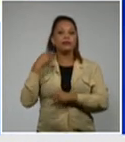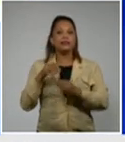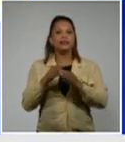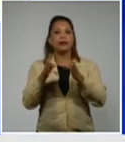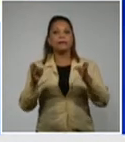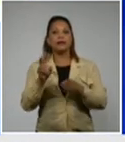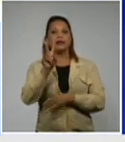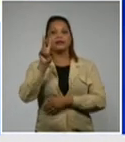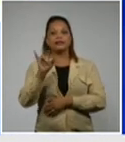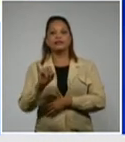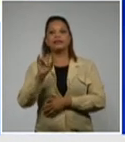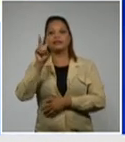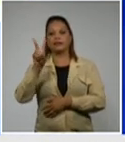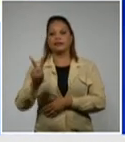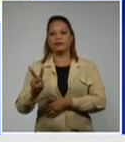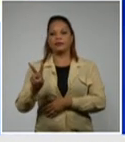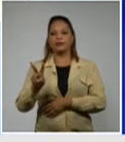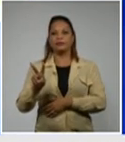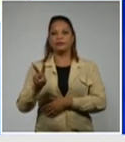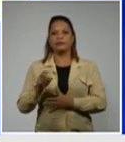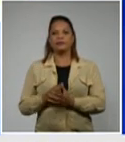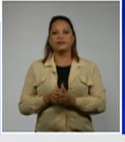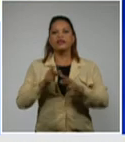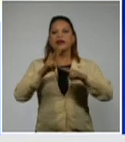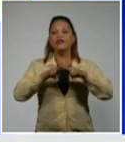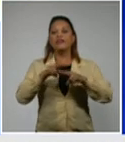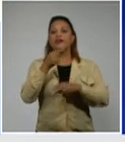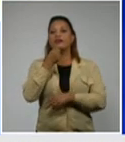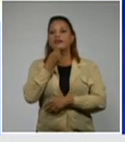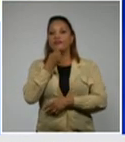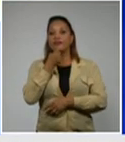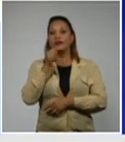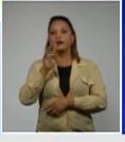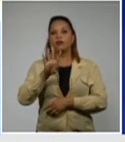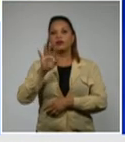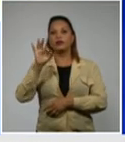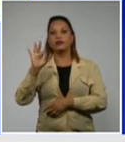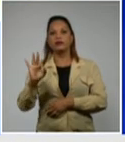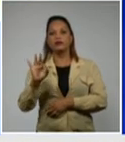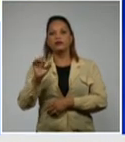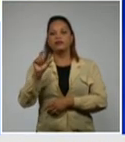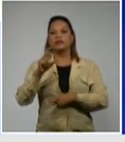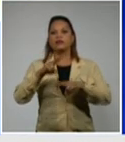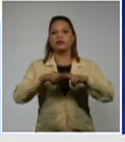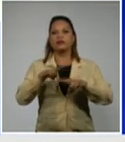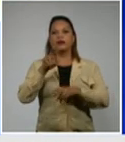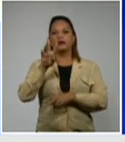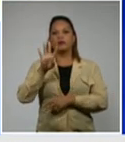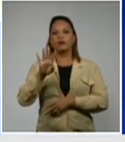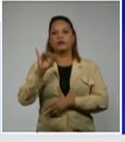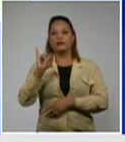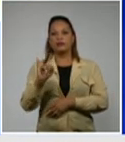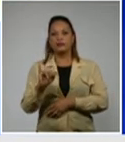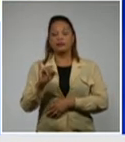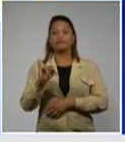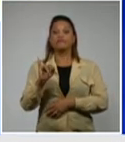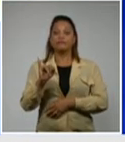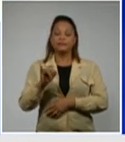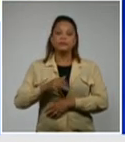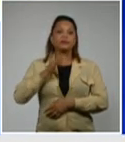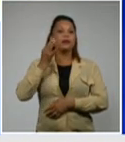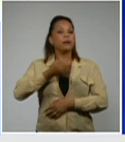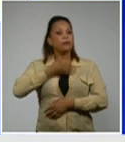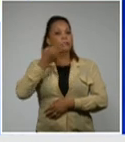con 62, Habana Vieja con 48 y Centro Habana con 46, que como hemos dicho